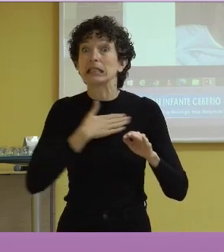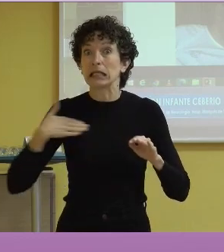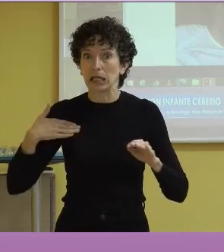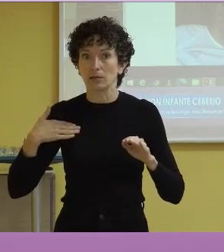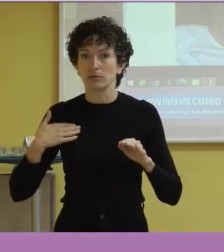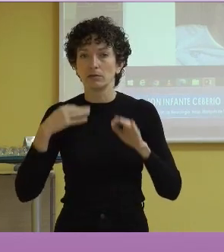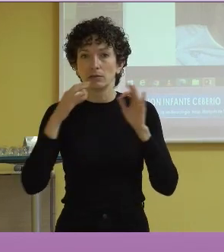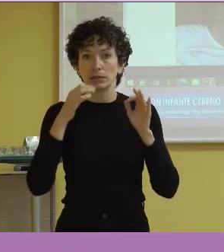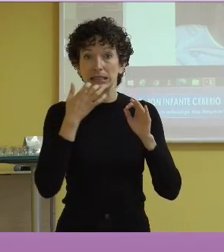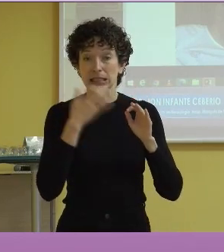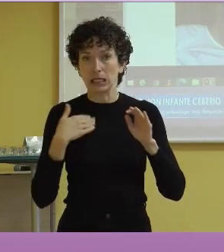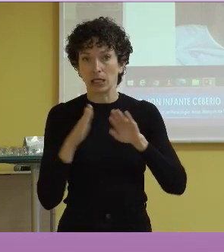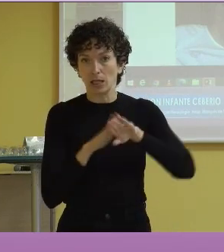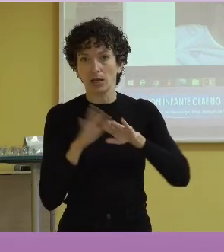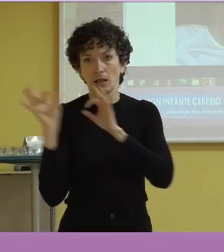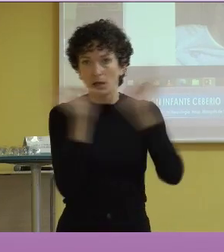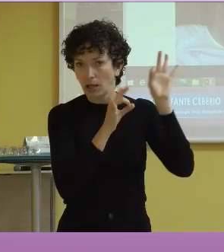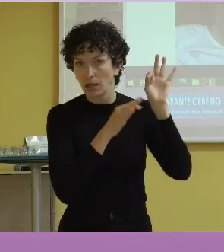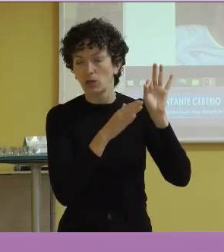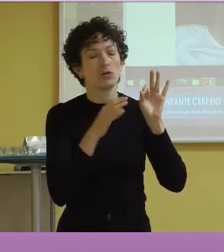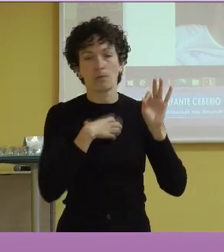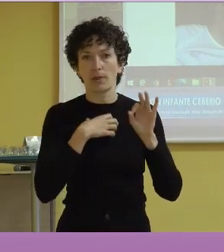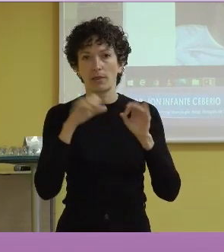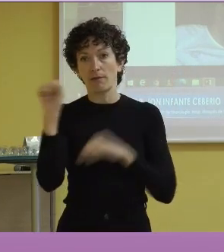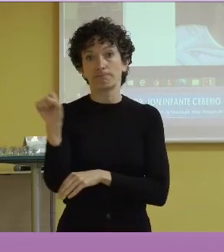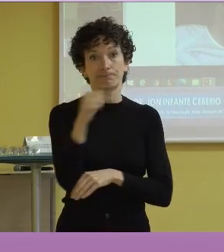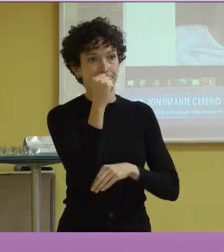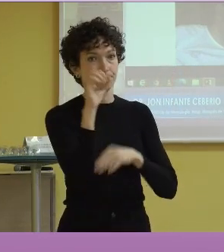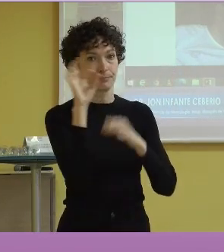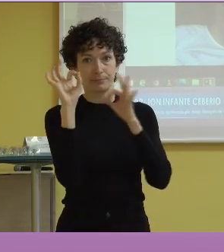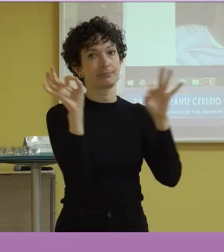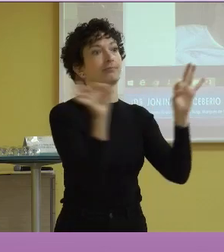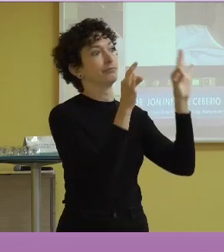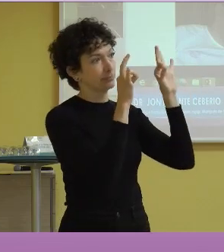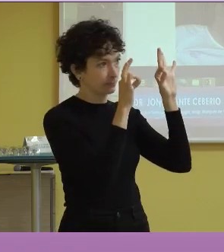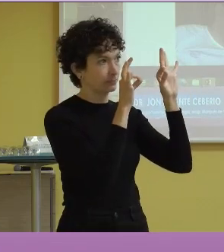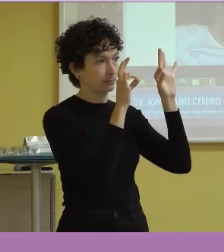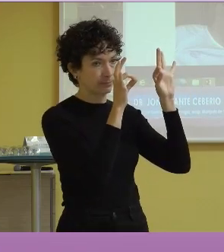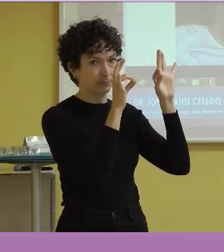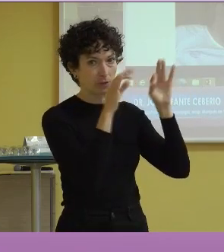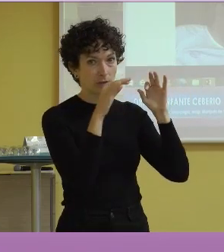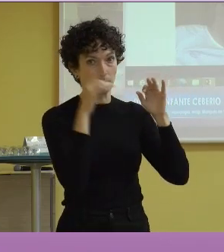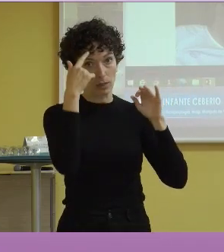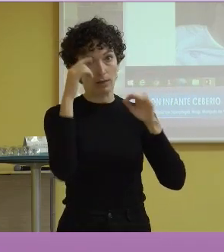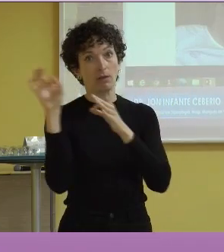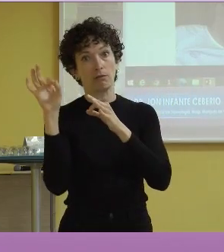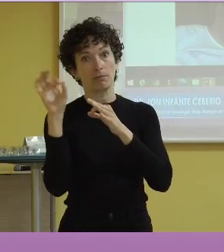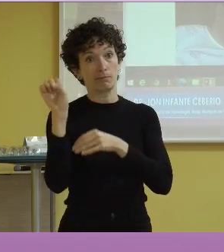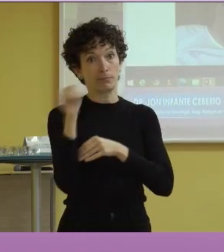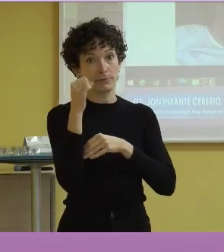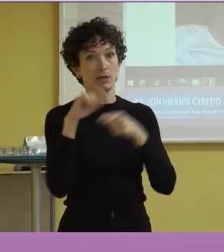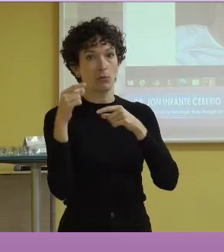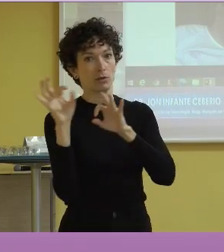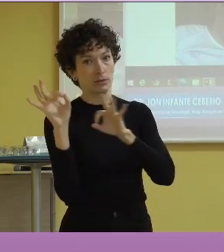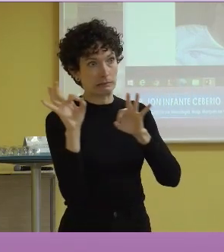ojos rápido a la izquierda, no pueden. Tienen que girar la cabeza y luego el ojo acompaña el movimiento de la cabeza. Lo vais a ver en